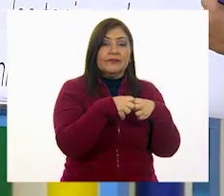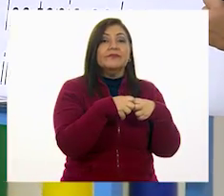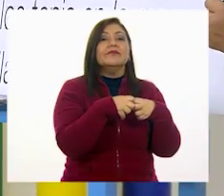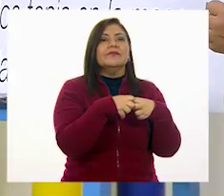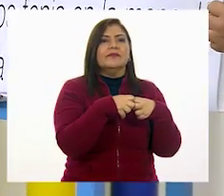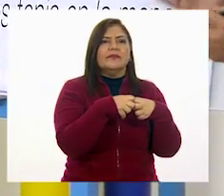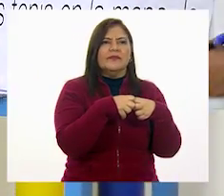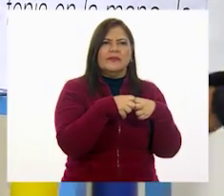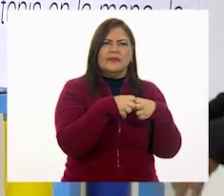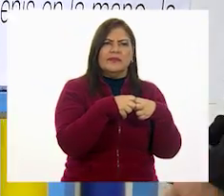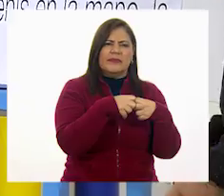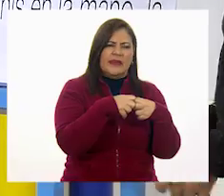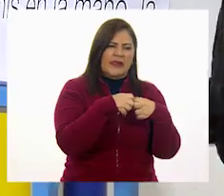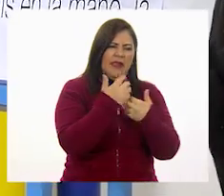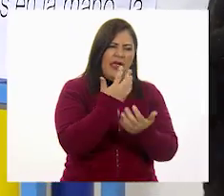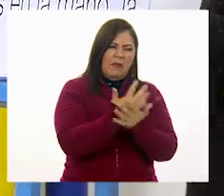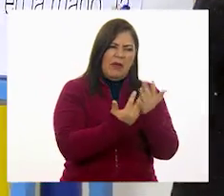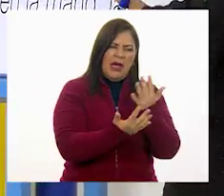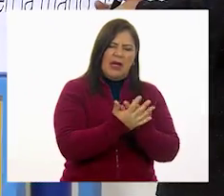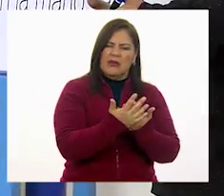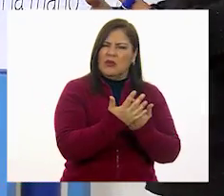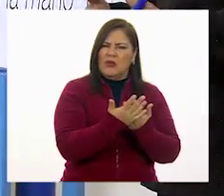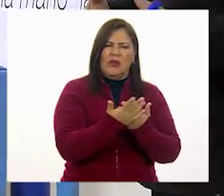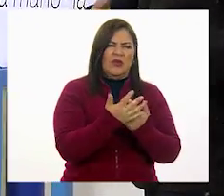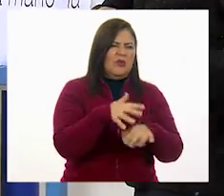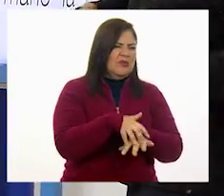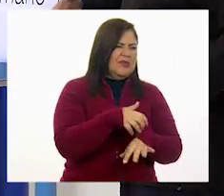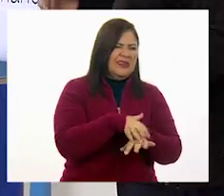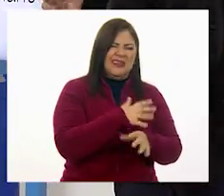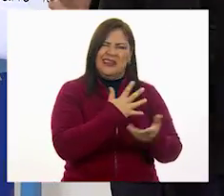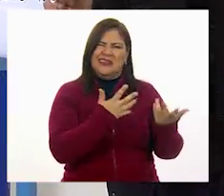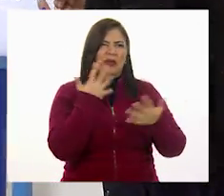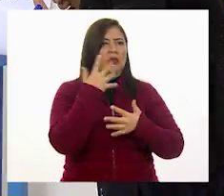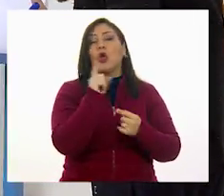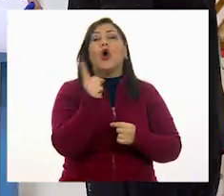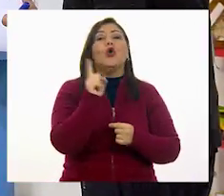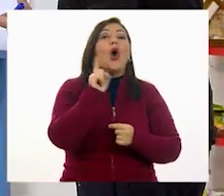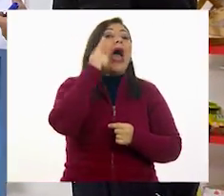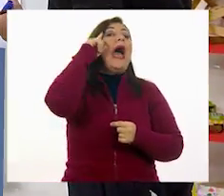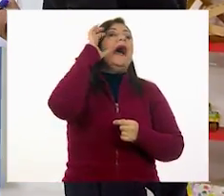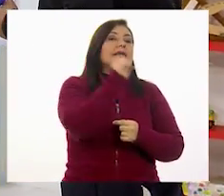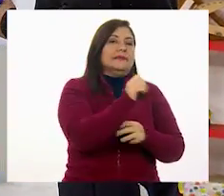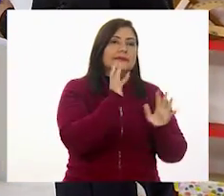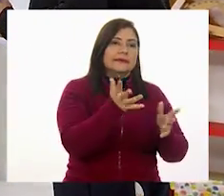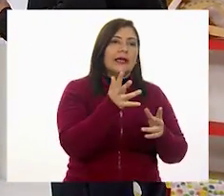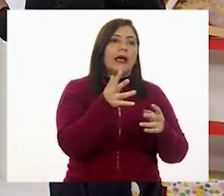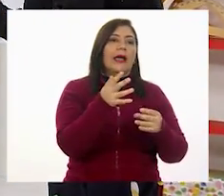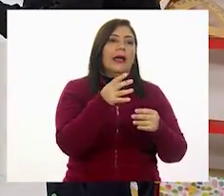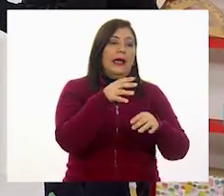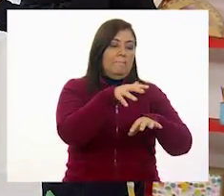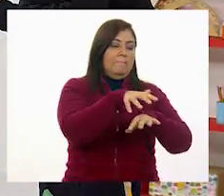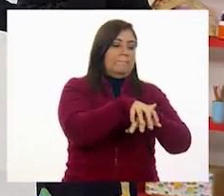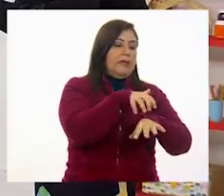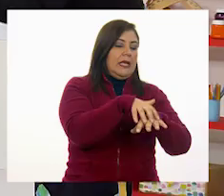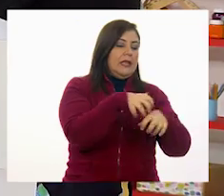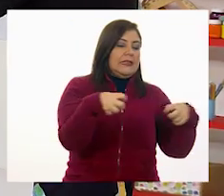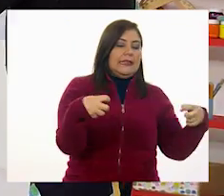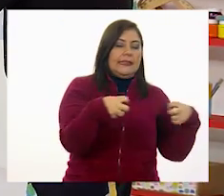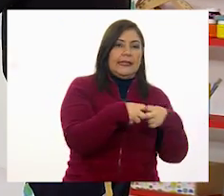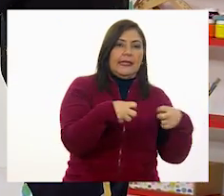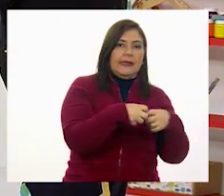¿cómo que en los pies, los tenis, en la mano, los pies, en los pies? ¡Ay, ya sé, profe! En los pies, los van?